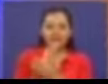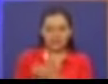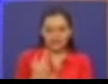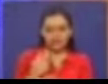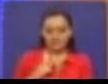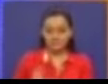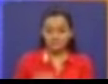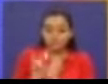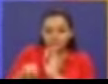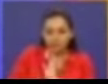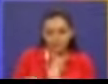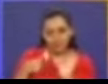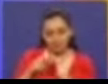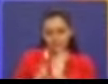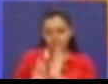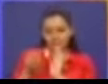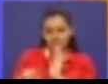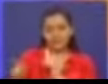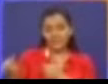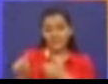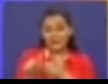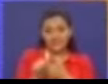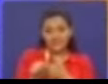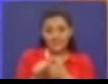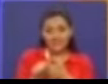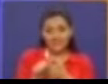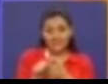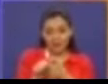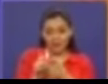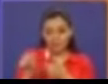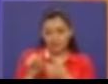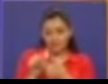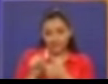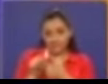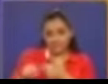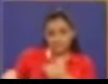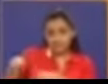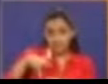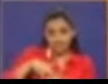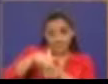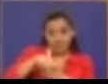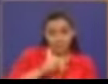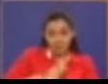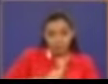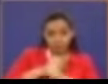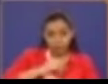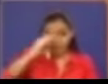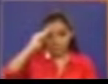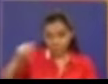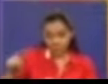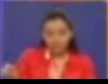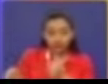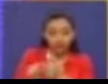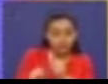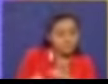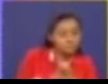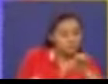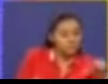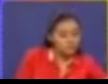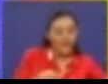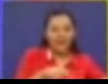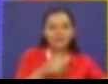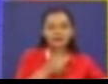acogida que nos dieron, sino porque muy cerca, en la parte de atrás, queda el nuevo Centro de Desarrollo Ganadero del